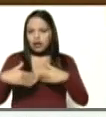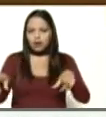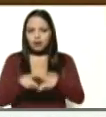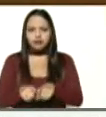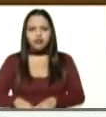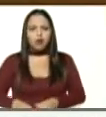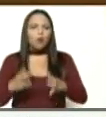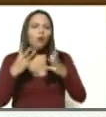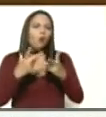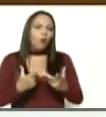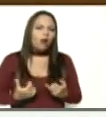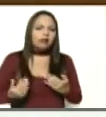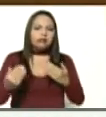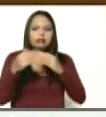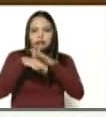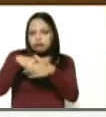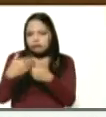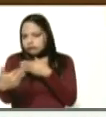Cuántas conspiraciones,